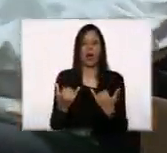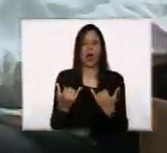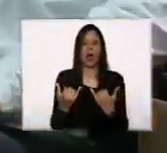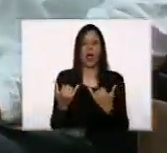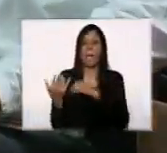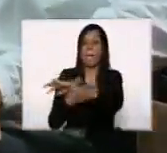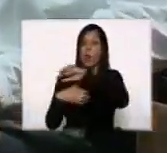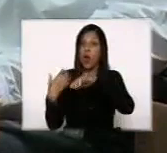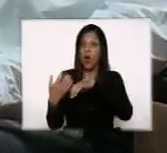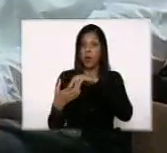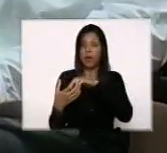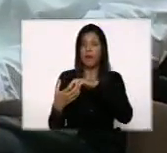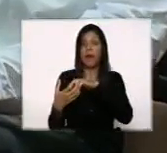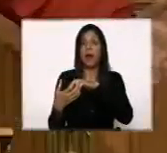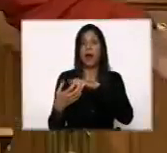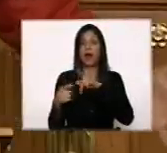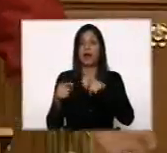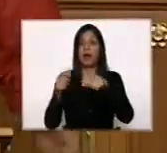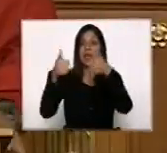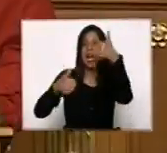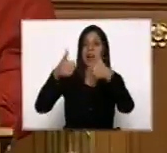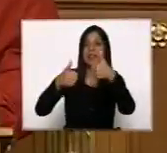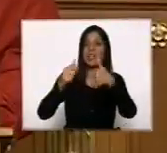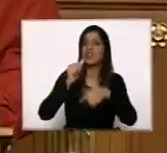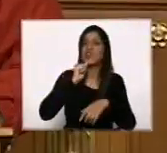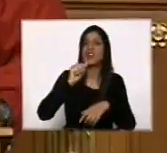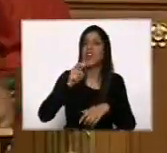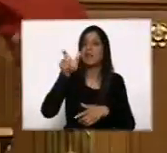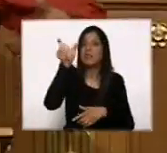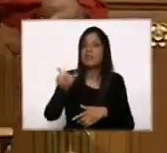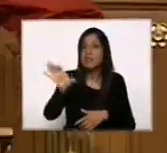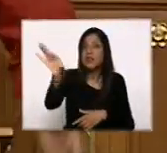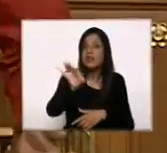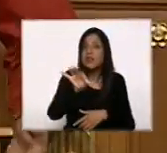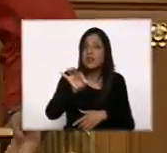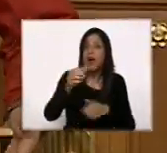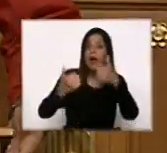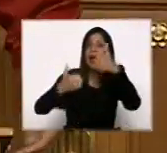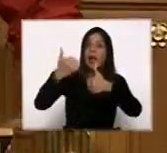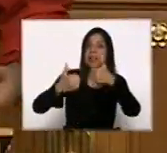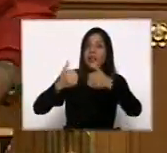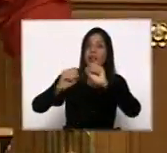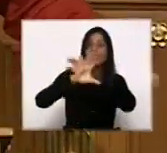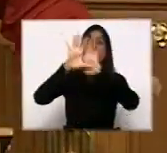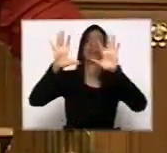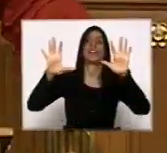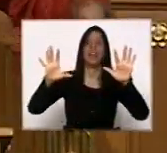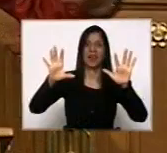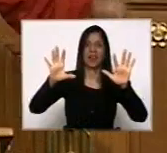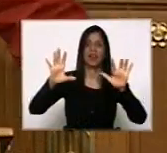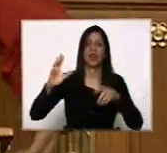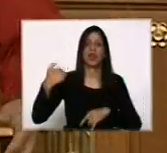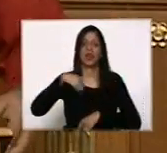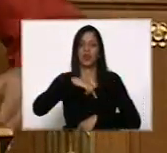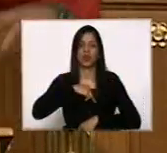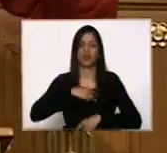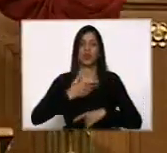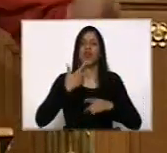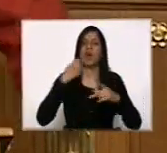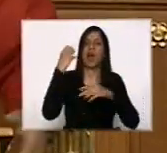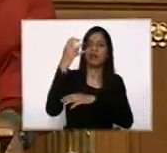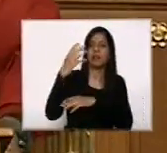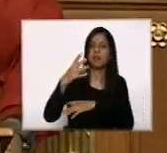problemas con nuestro candidato, perdónenme que diga esto aquí, pero no vamos a tener problemas. Vamos a asambleas, trabajadores,